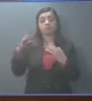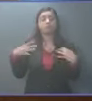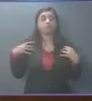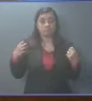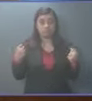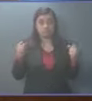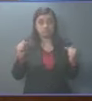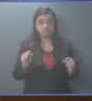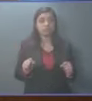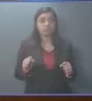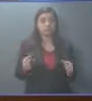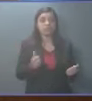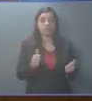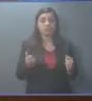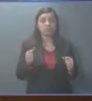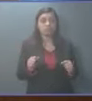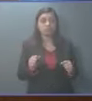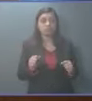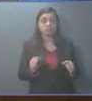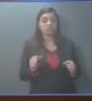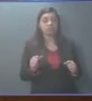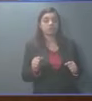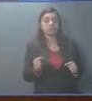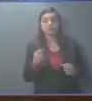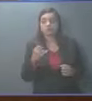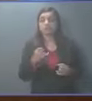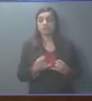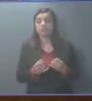van a determinar y definir el uso final.